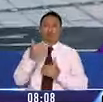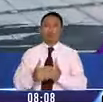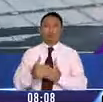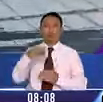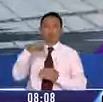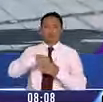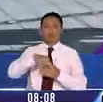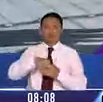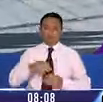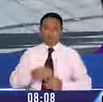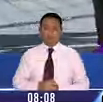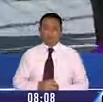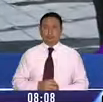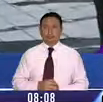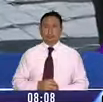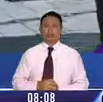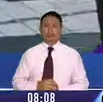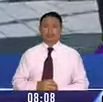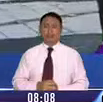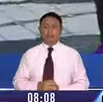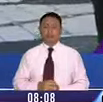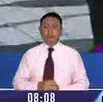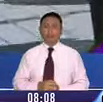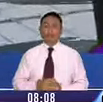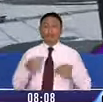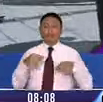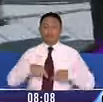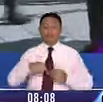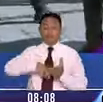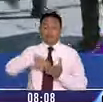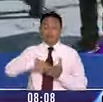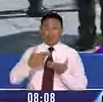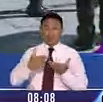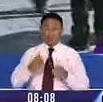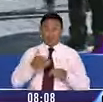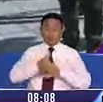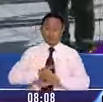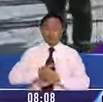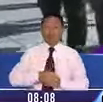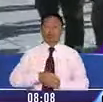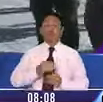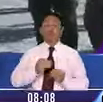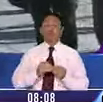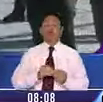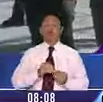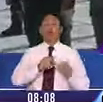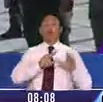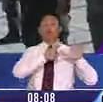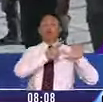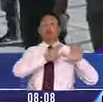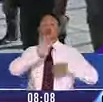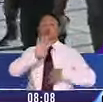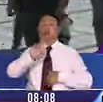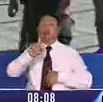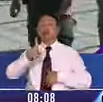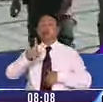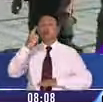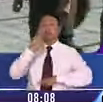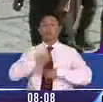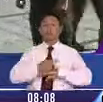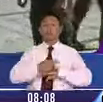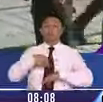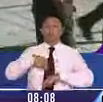elecciones luego de esta firma de este decreto 741, un decreto que es prácticamente